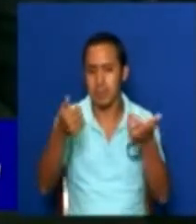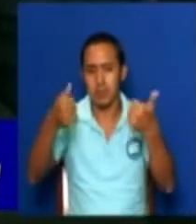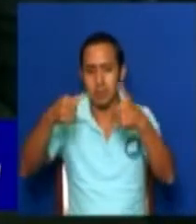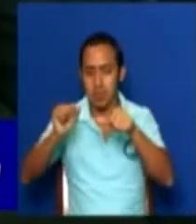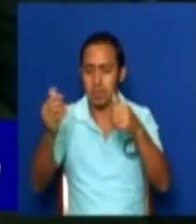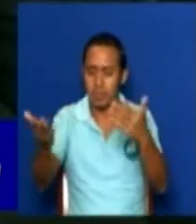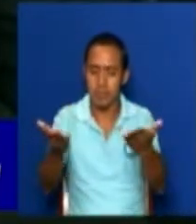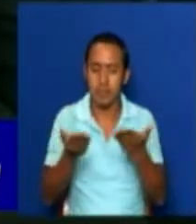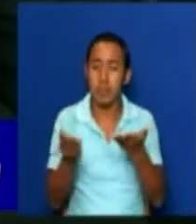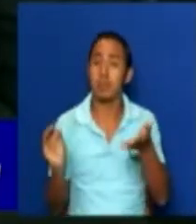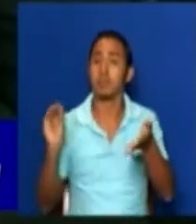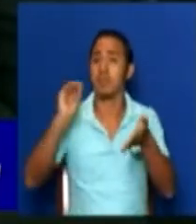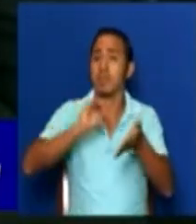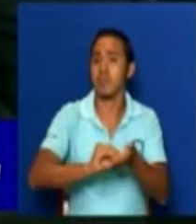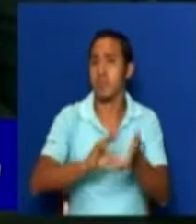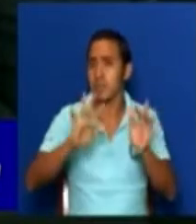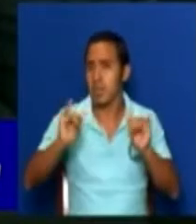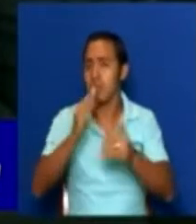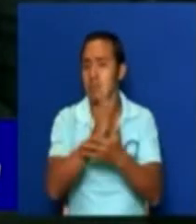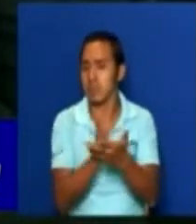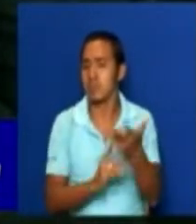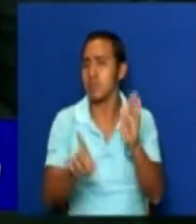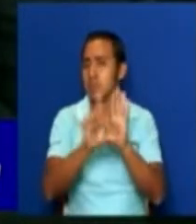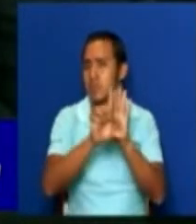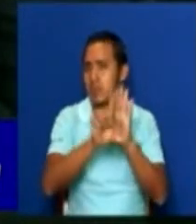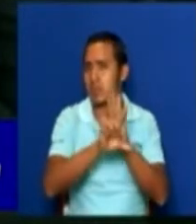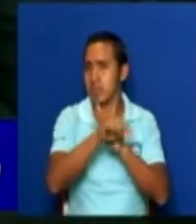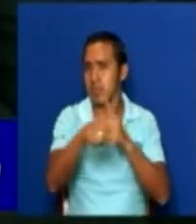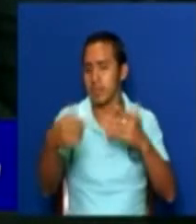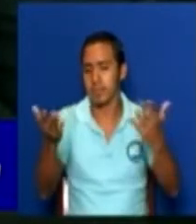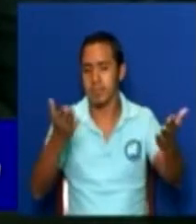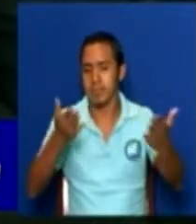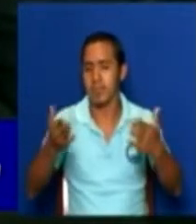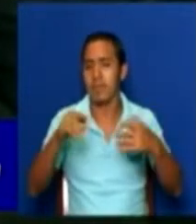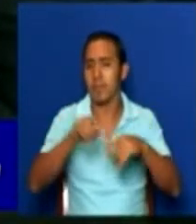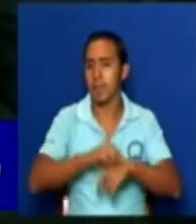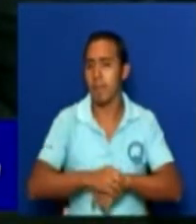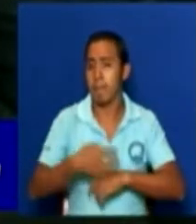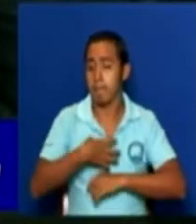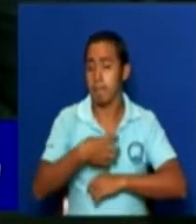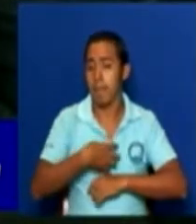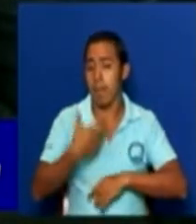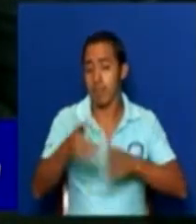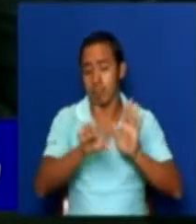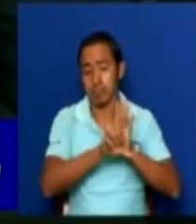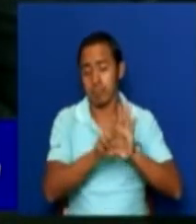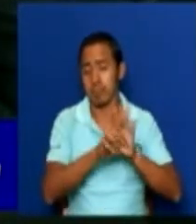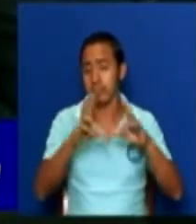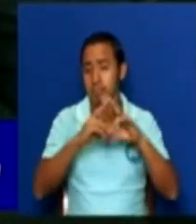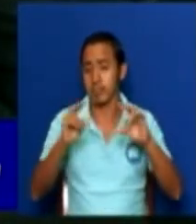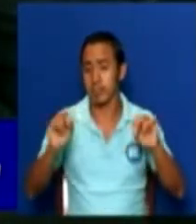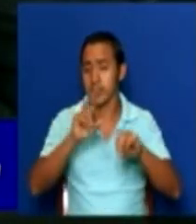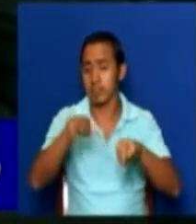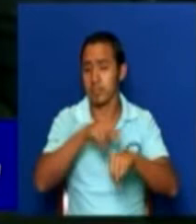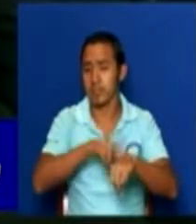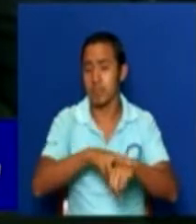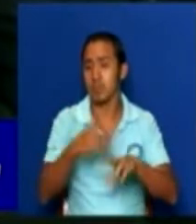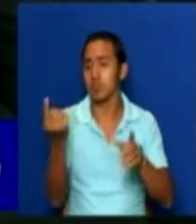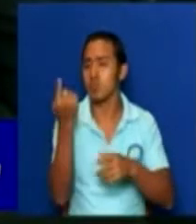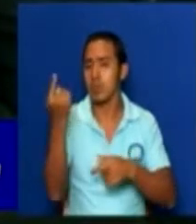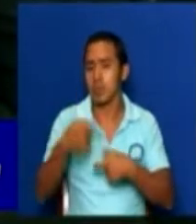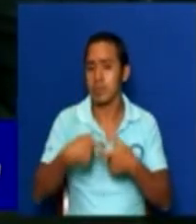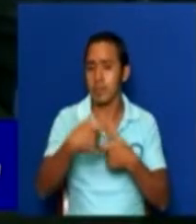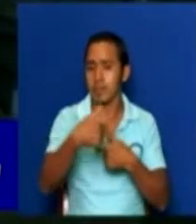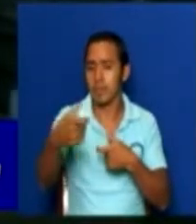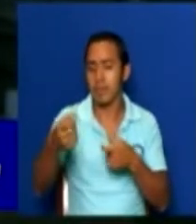están incorporados ya en algunas leyes, y es decir, en el marco jurídico nacional. Entonces, solo les invitamos